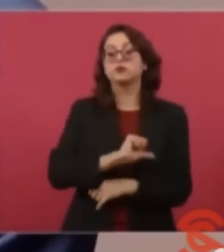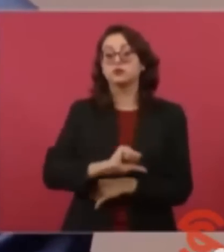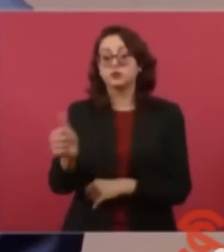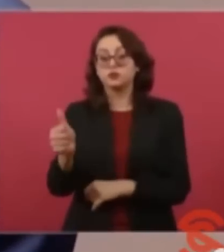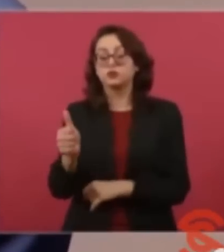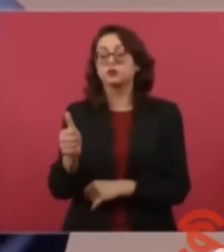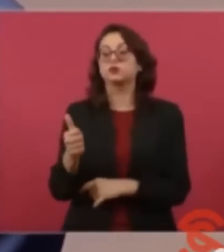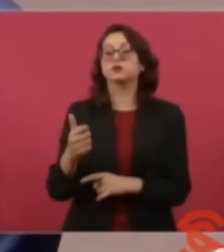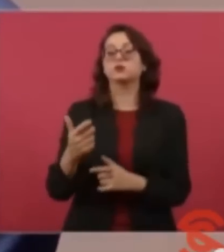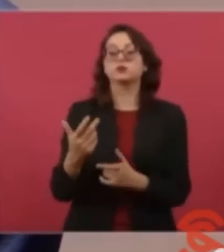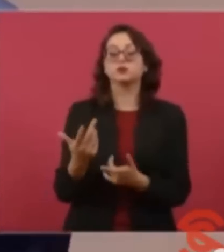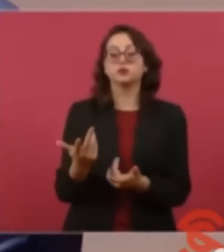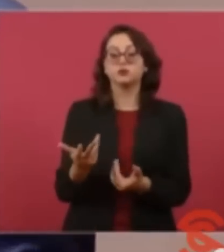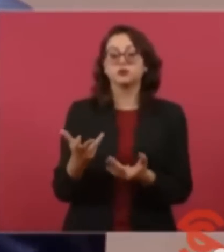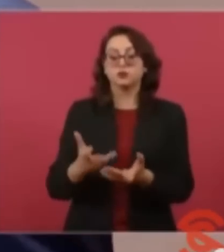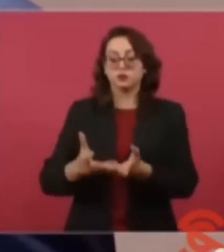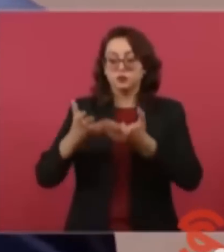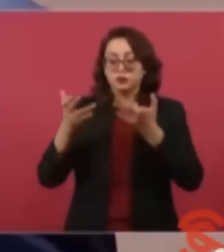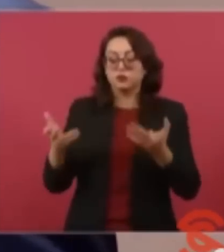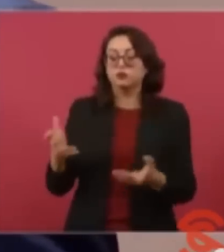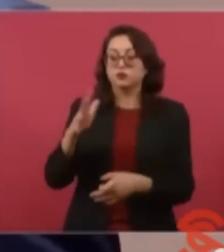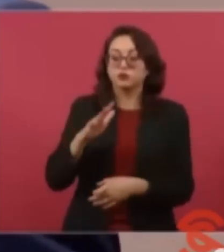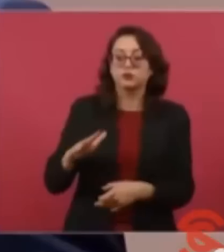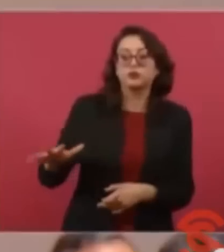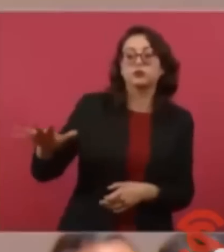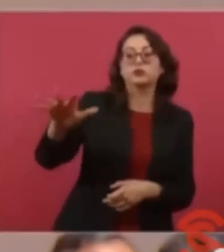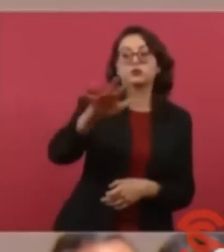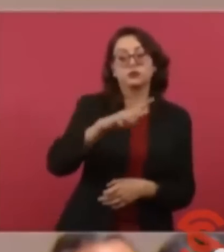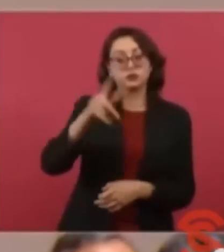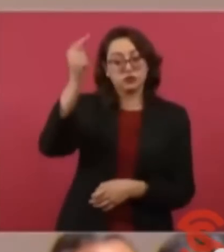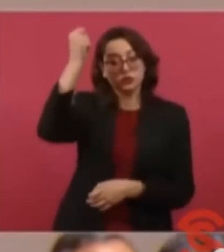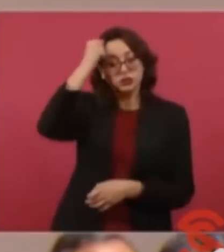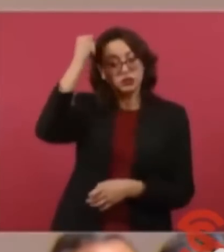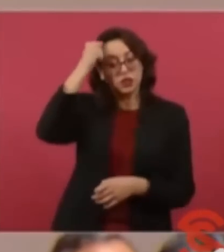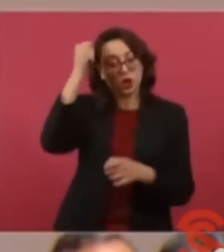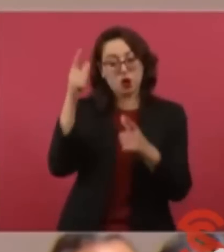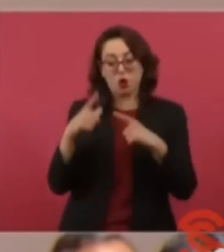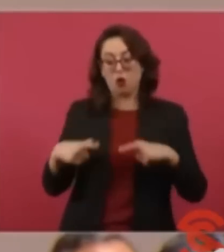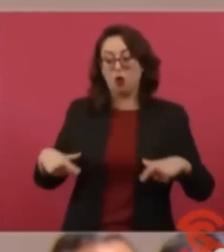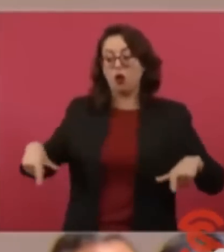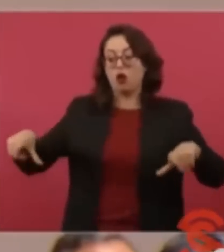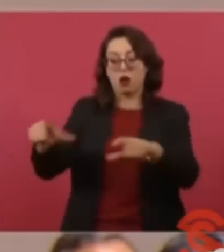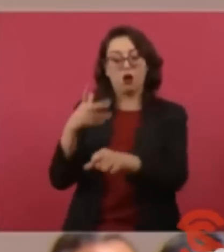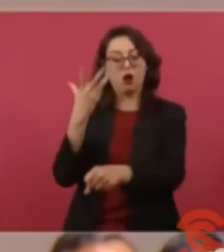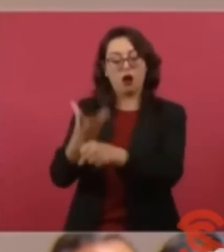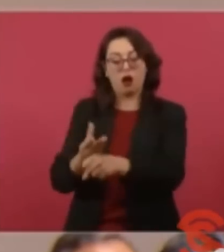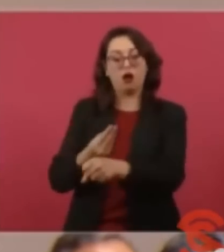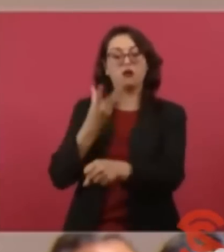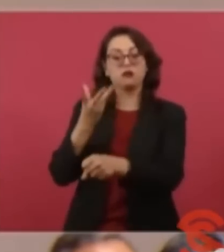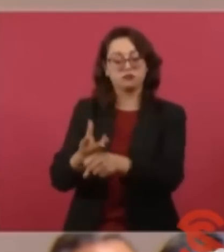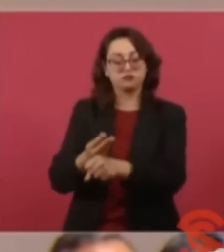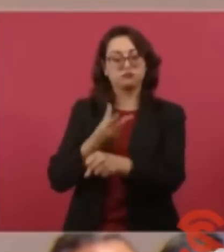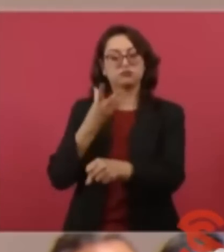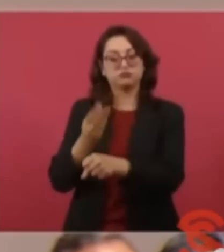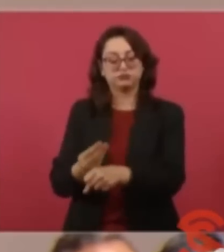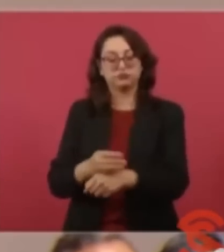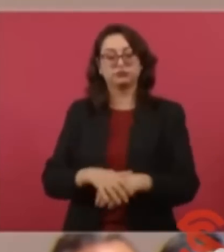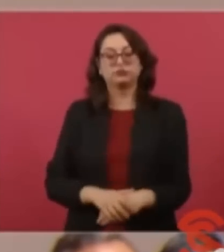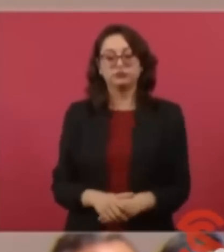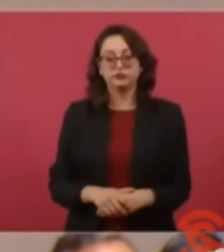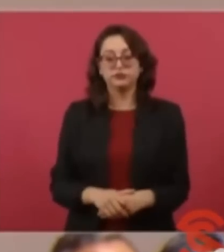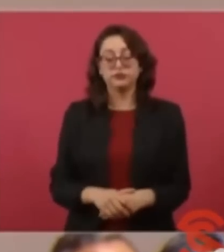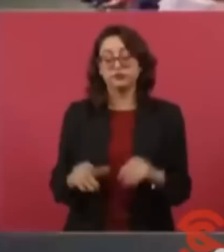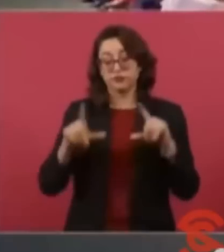y el emblemático lago de Texcoco. Ya cuentan con internet para el